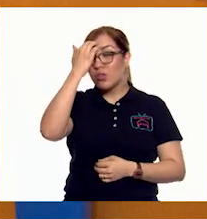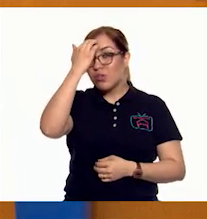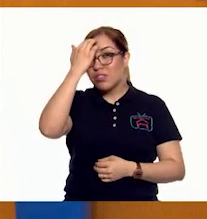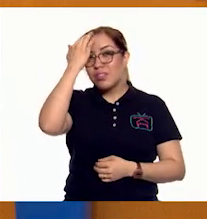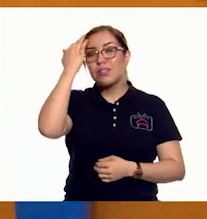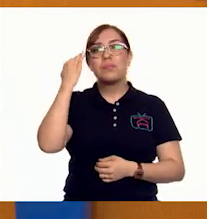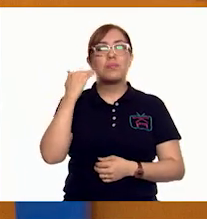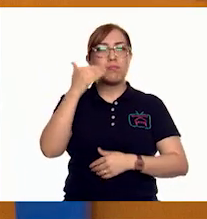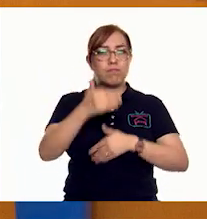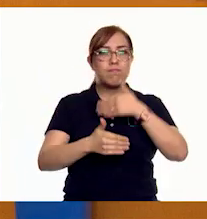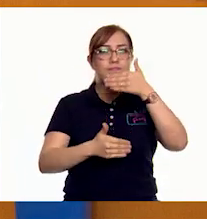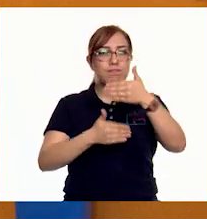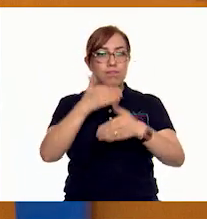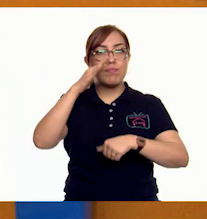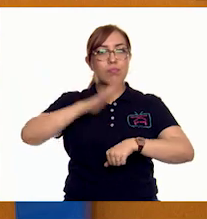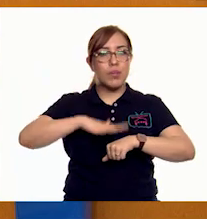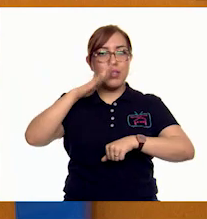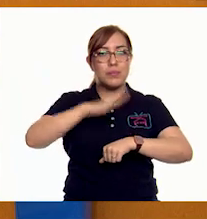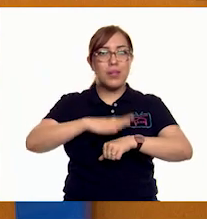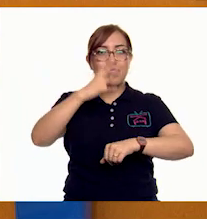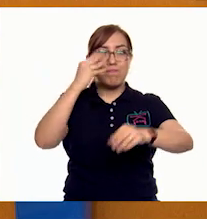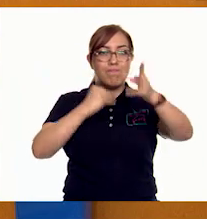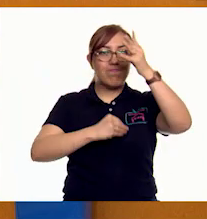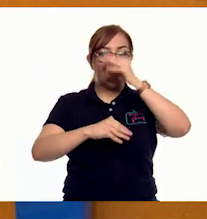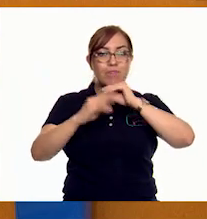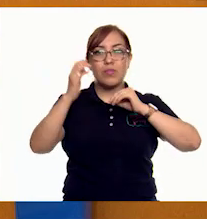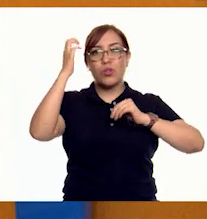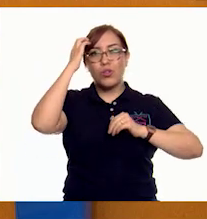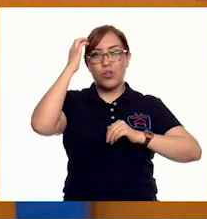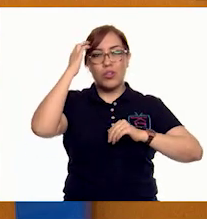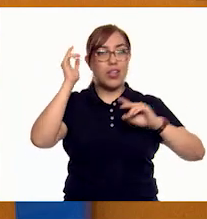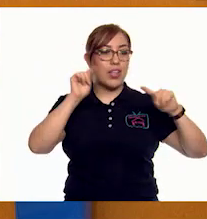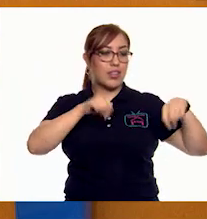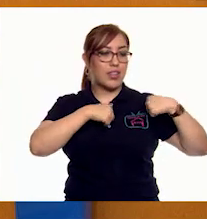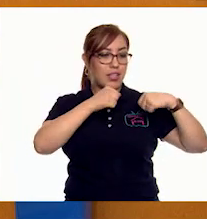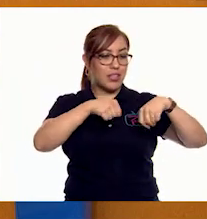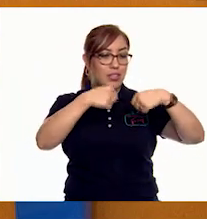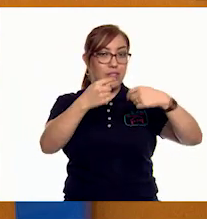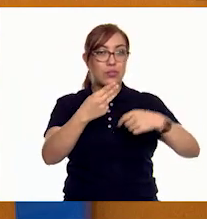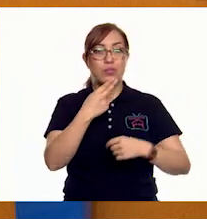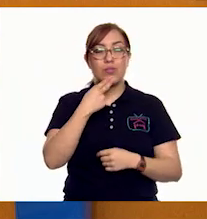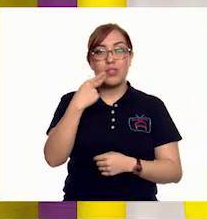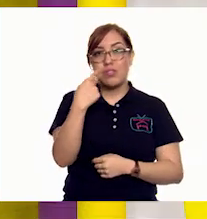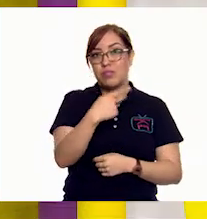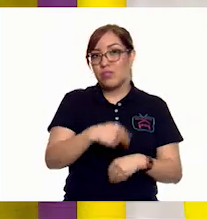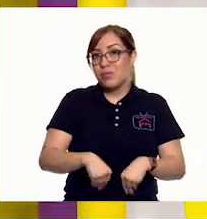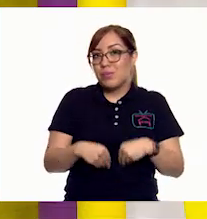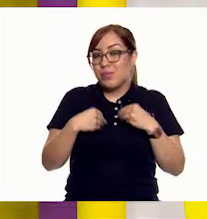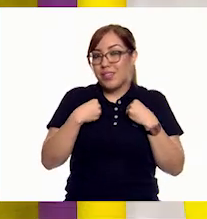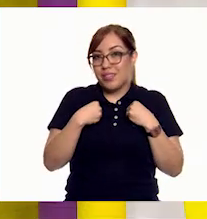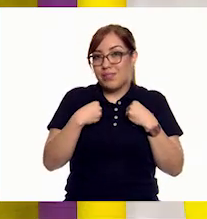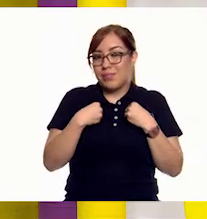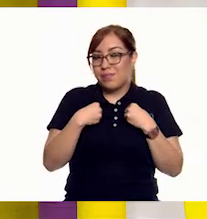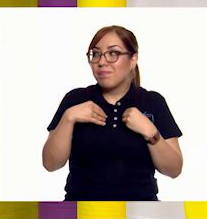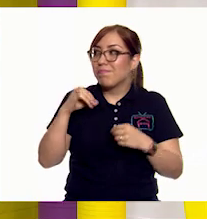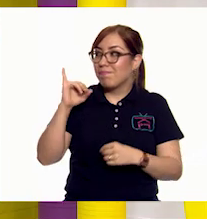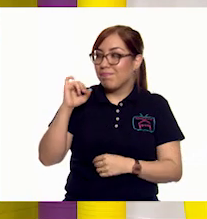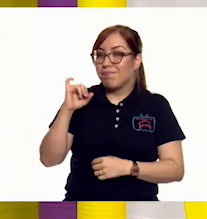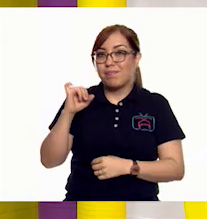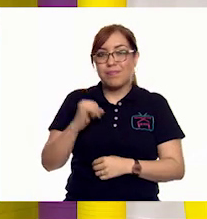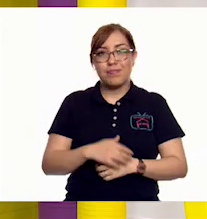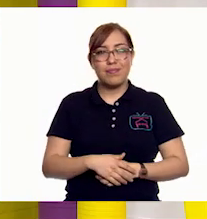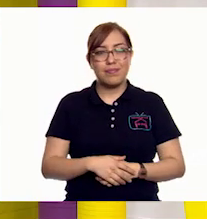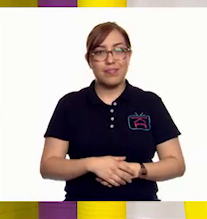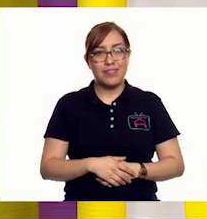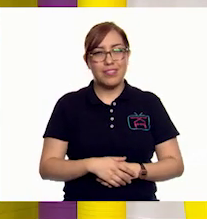van adquiriendo esos conocimientos y tradiciones que después les sirven a ellos en su vida cotidiana. Uh-huh. Así es, justamente.